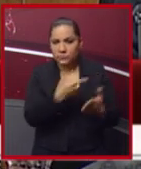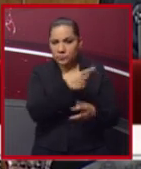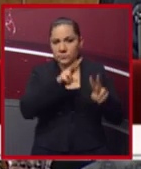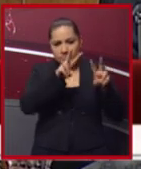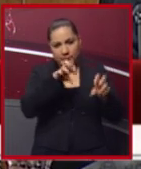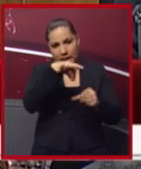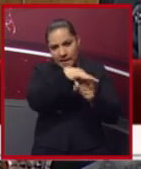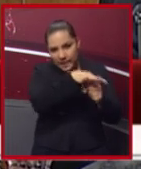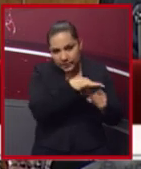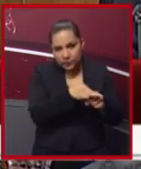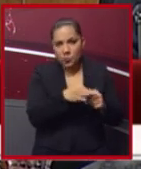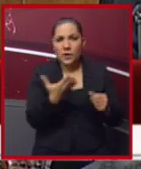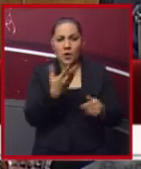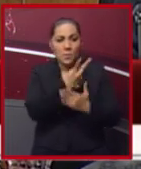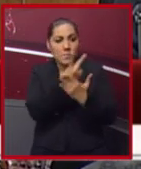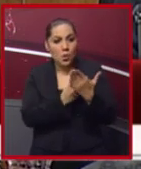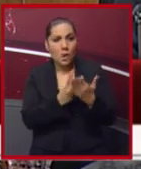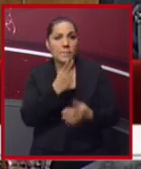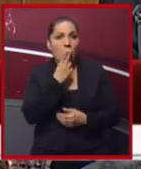Hay una